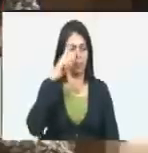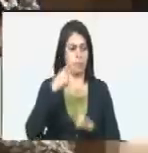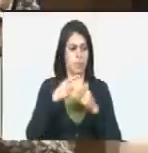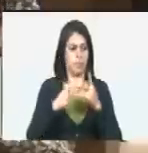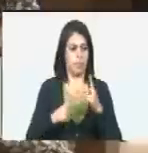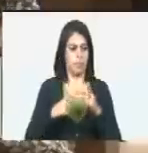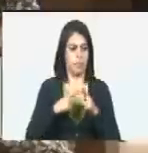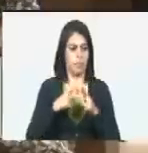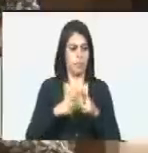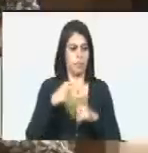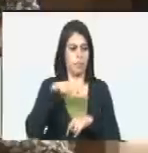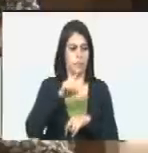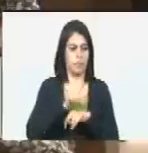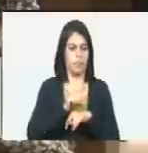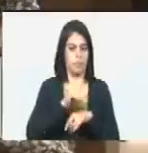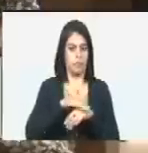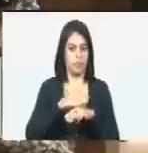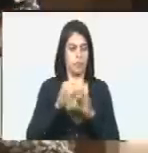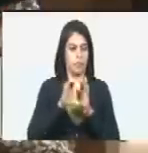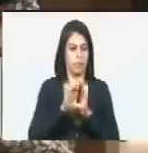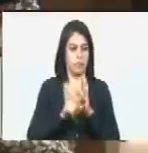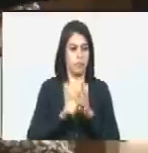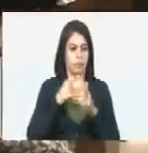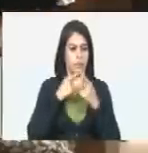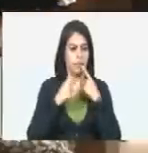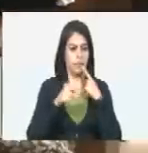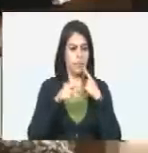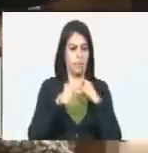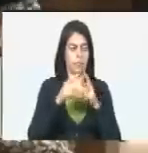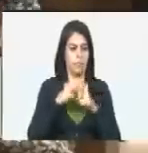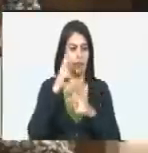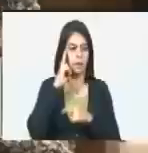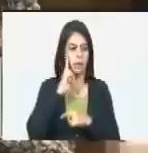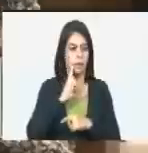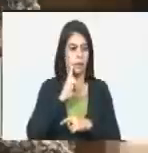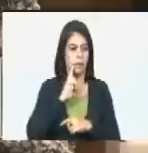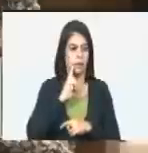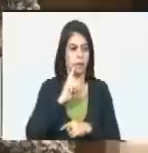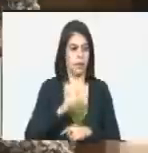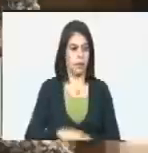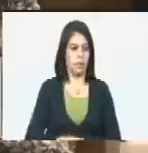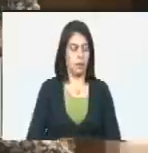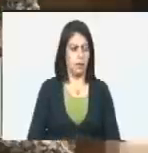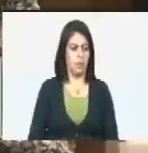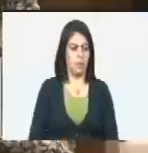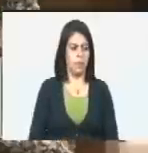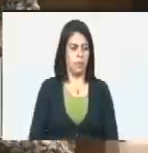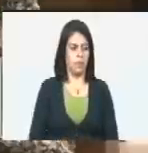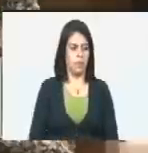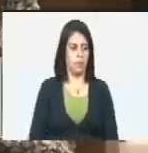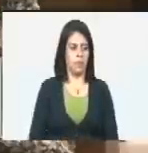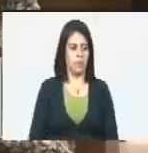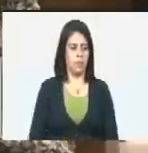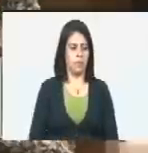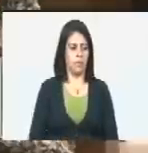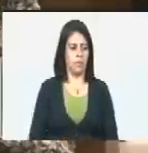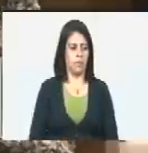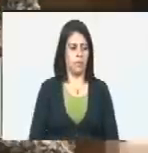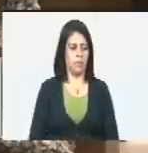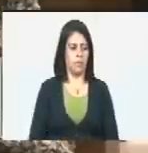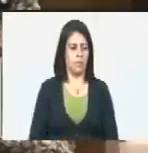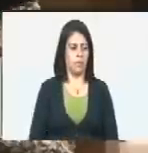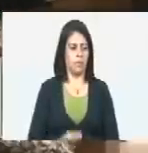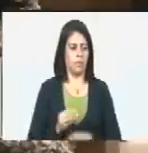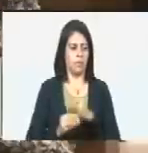única Constitución no es la bolivariana que dice eso, sino que esa es una norma de cierta